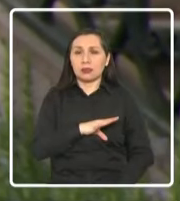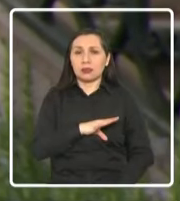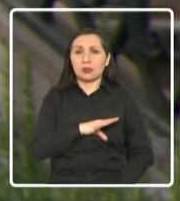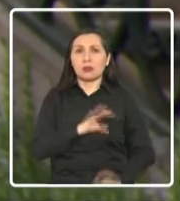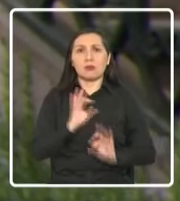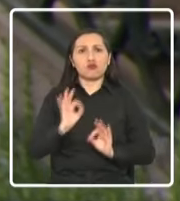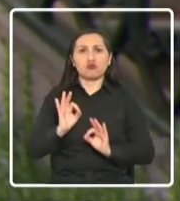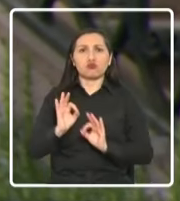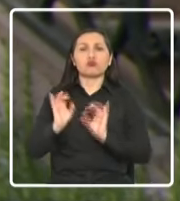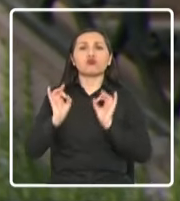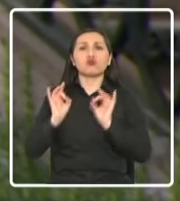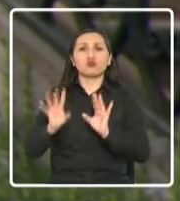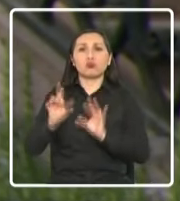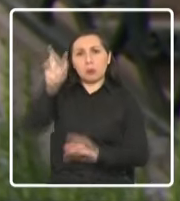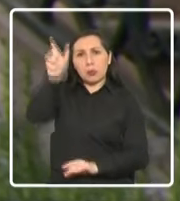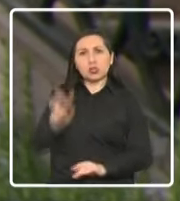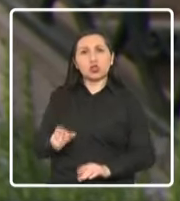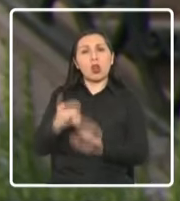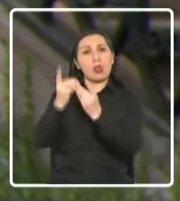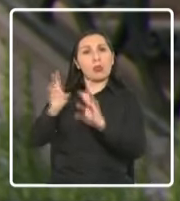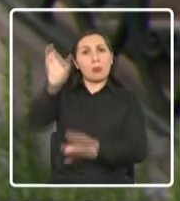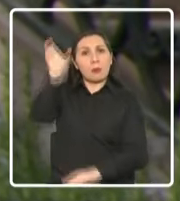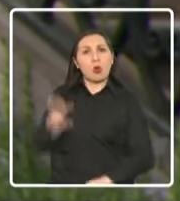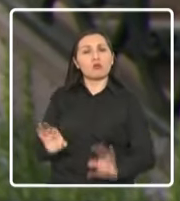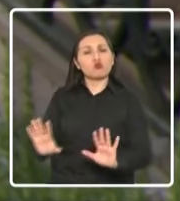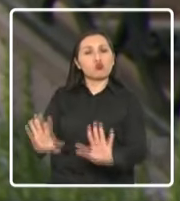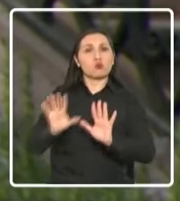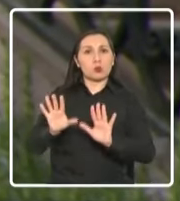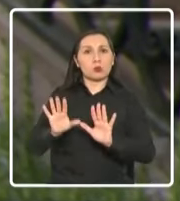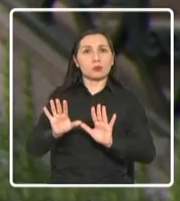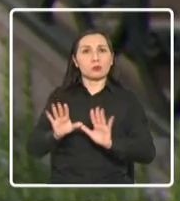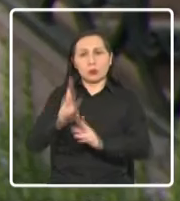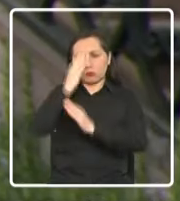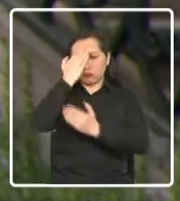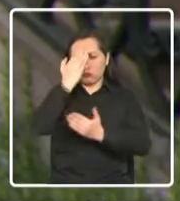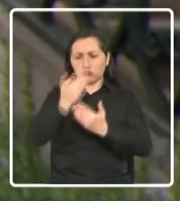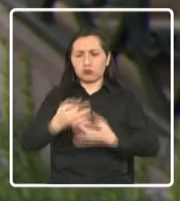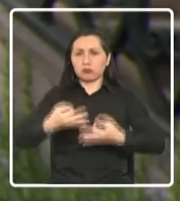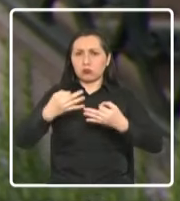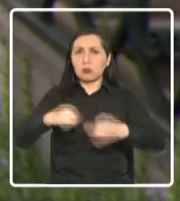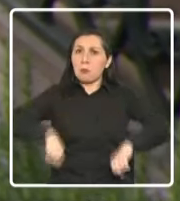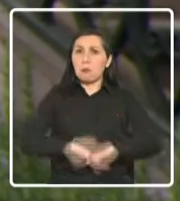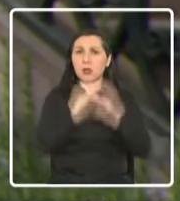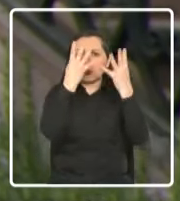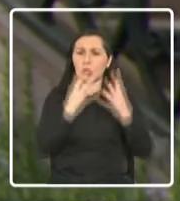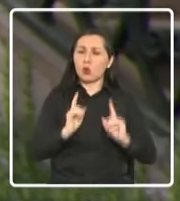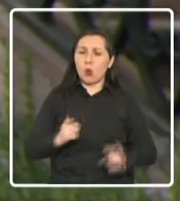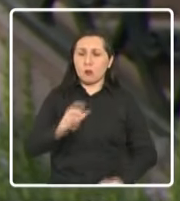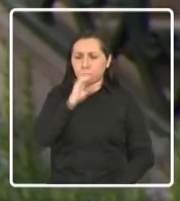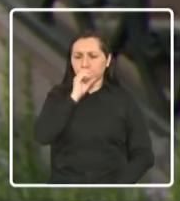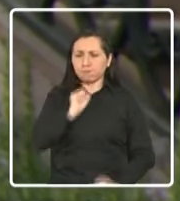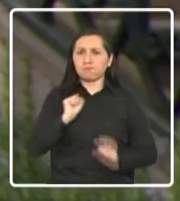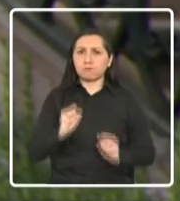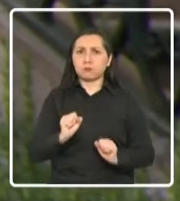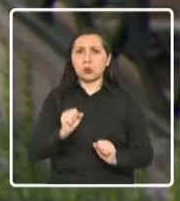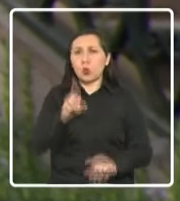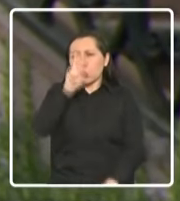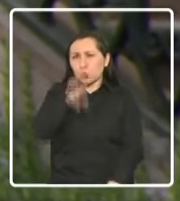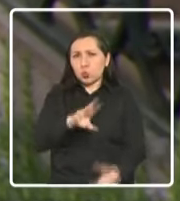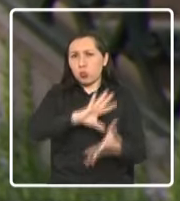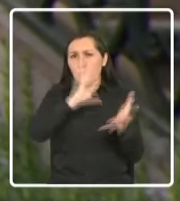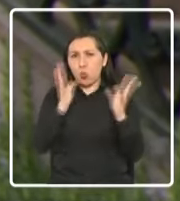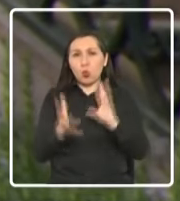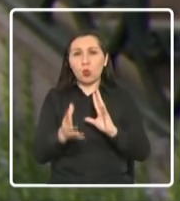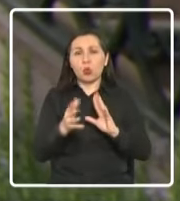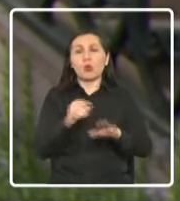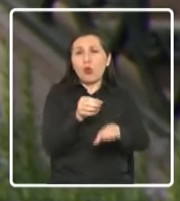lo hacen trascender como un demócrata ejemplar. Enfrentó con entereza la prisión política en el sur del mundo, en